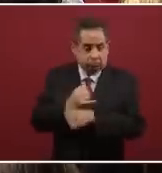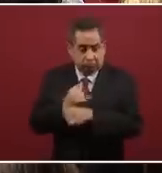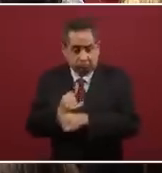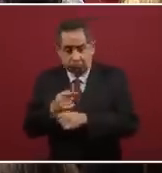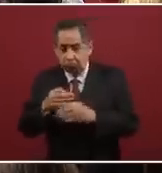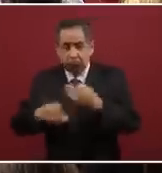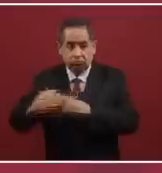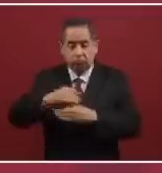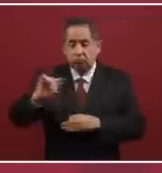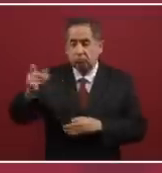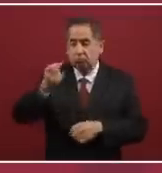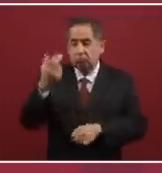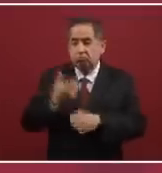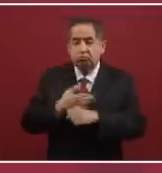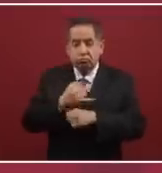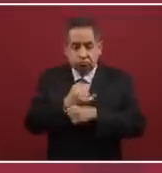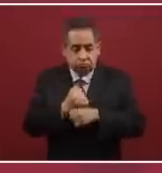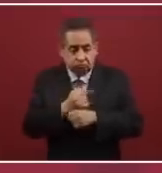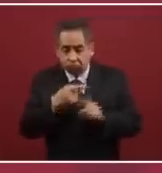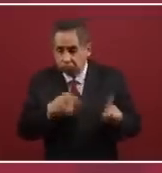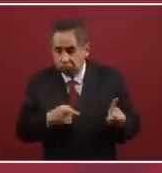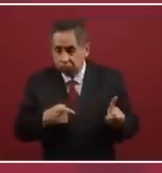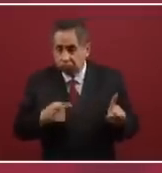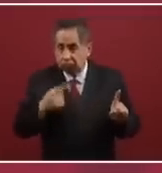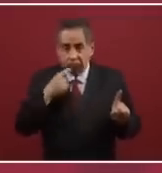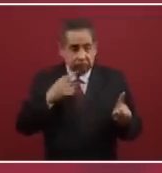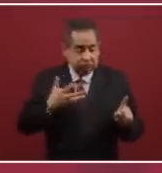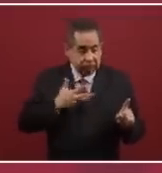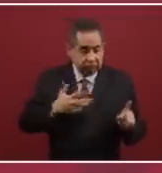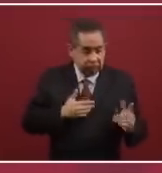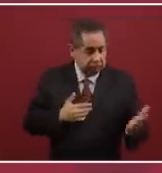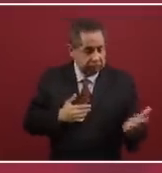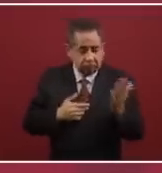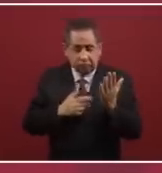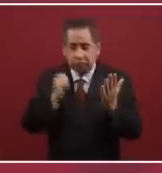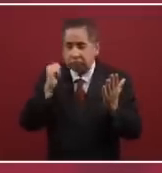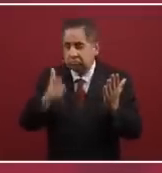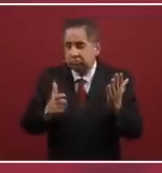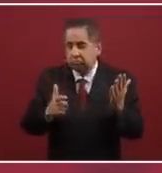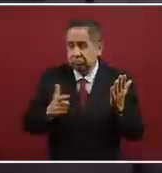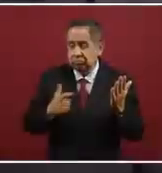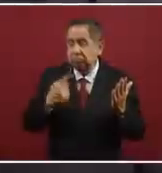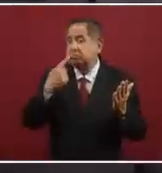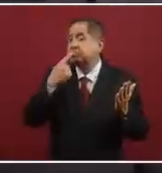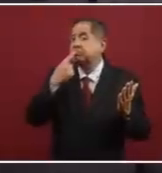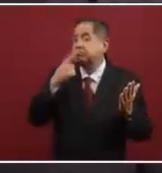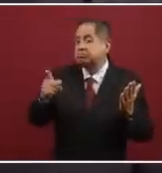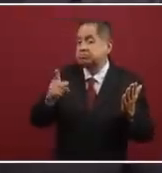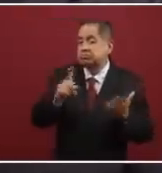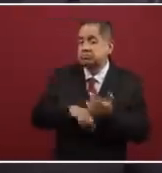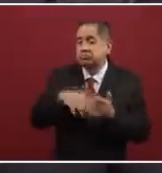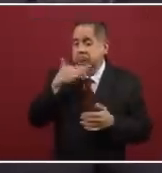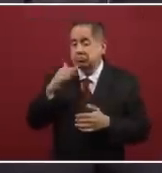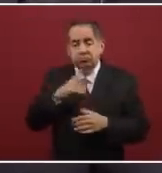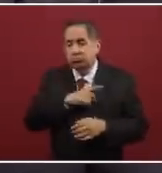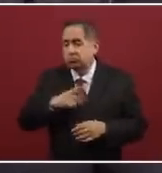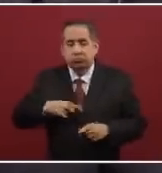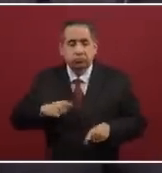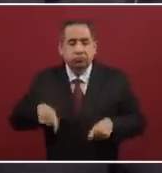todos los secretarios es que todo el que tenga una denuncia de corrupción no